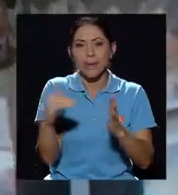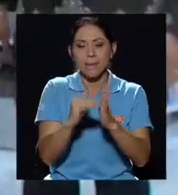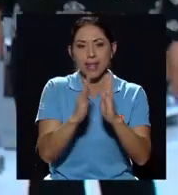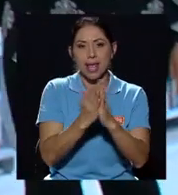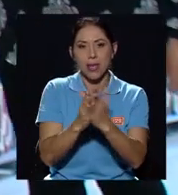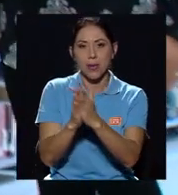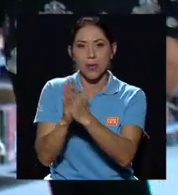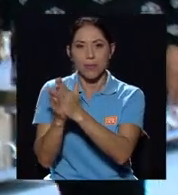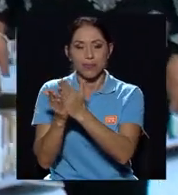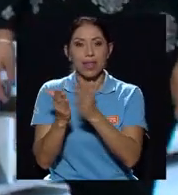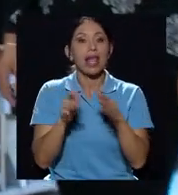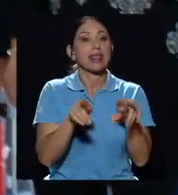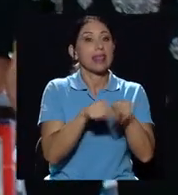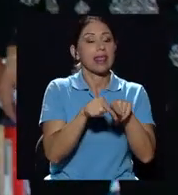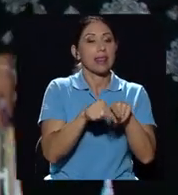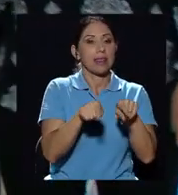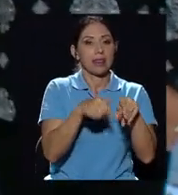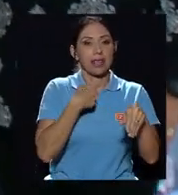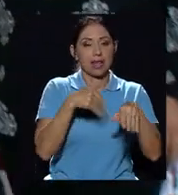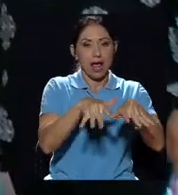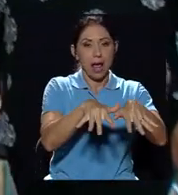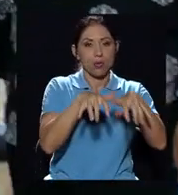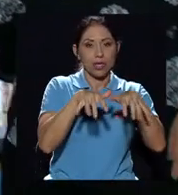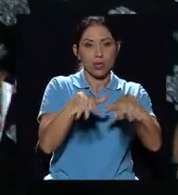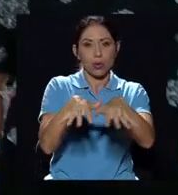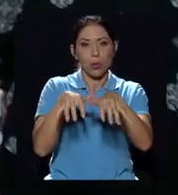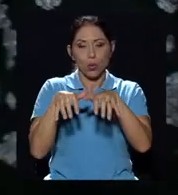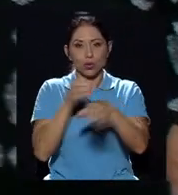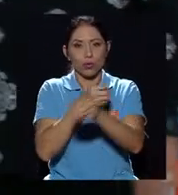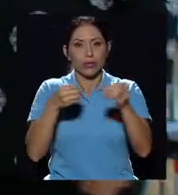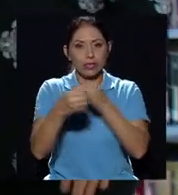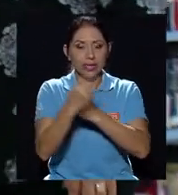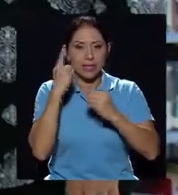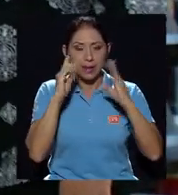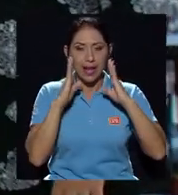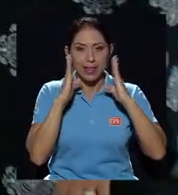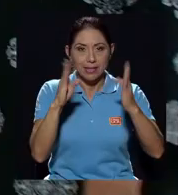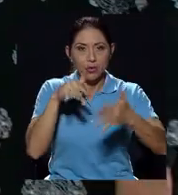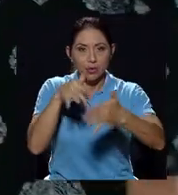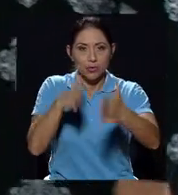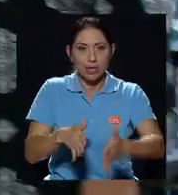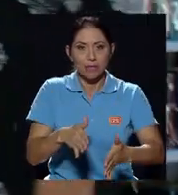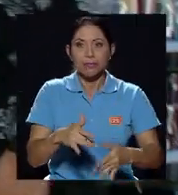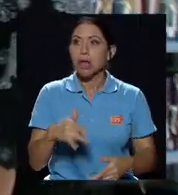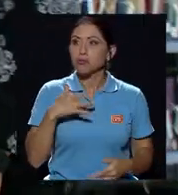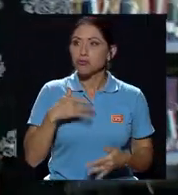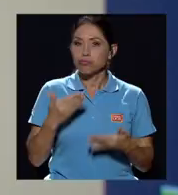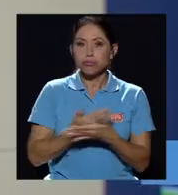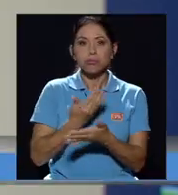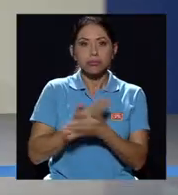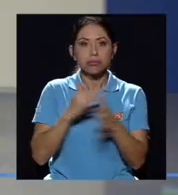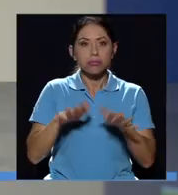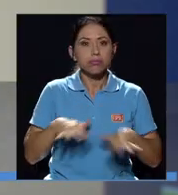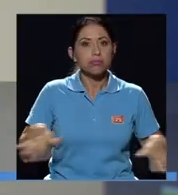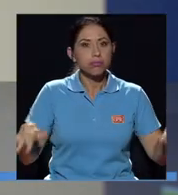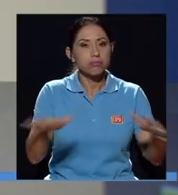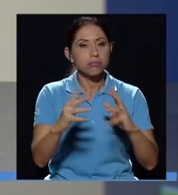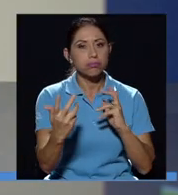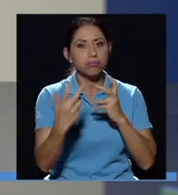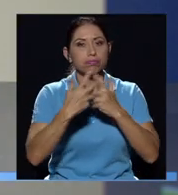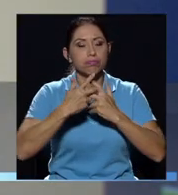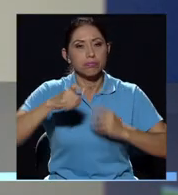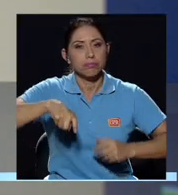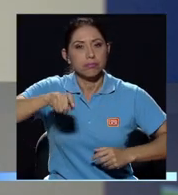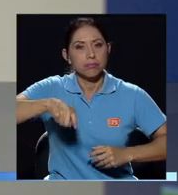ejemplares, auditorios y oficinas de atención estudiantil. Los asientos más, mucho más modernos, por supuesto. Este se adapta más como a